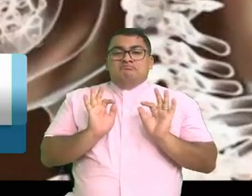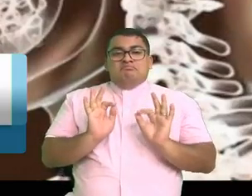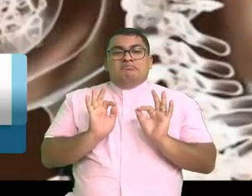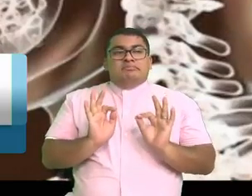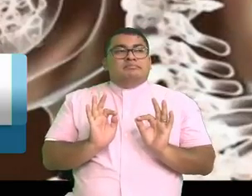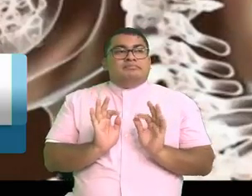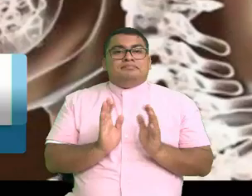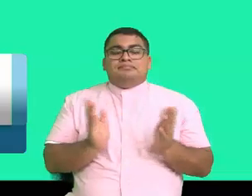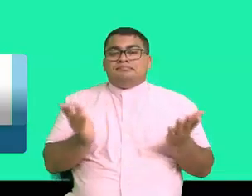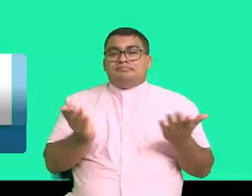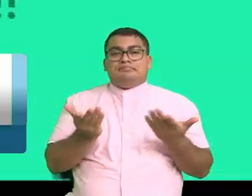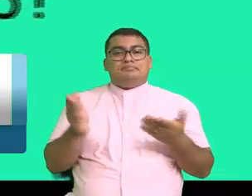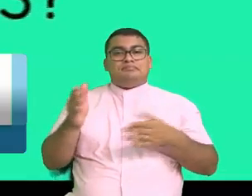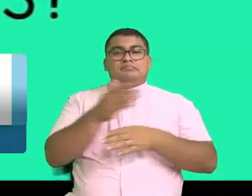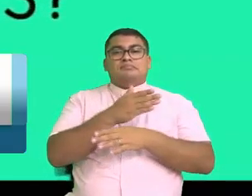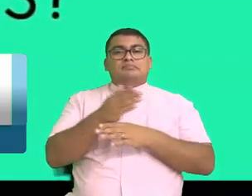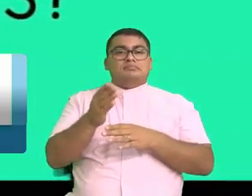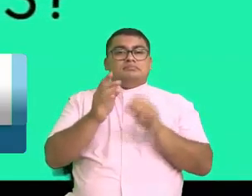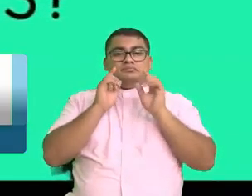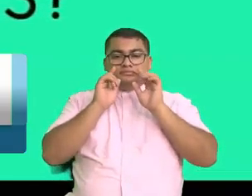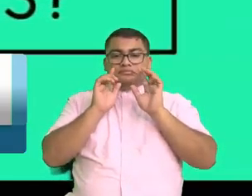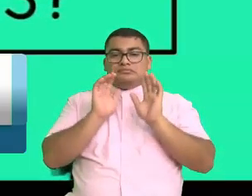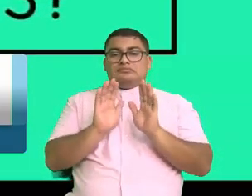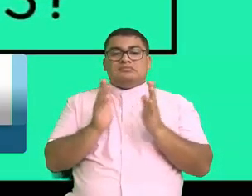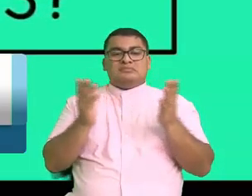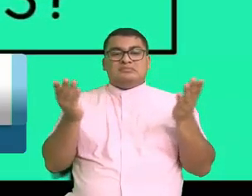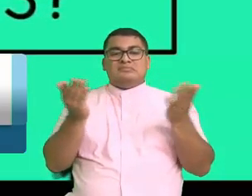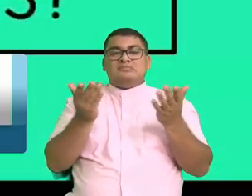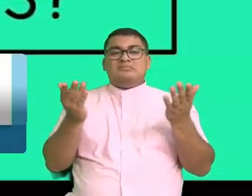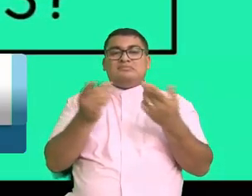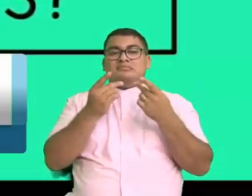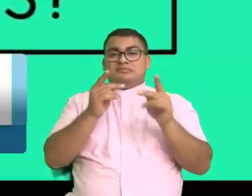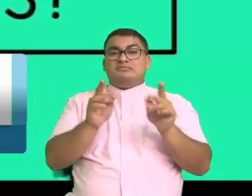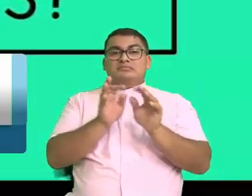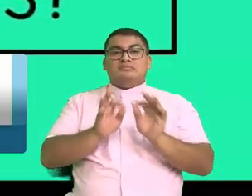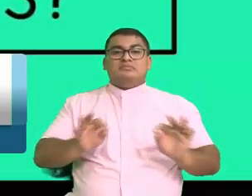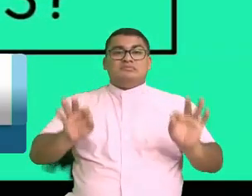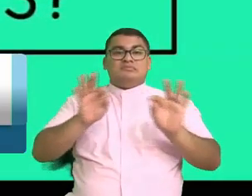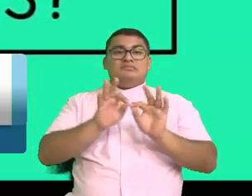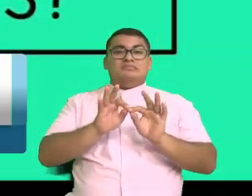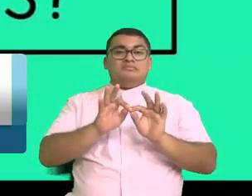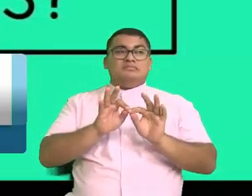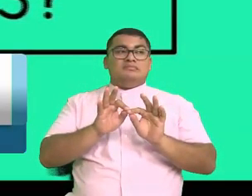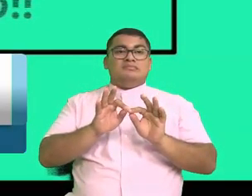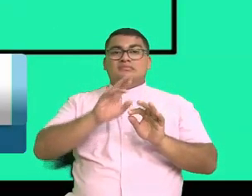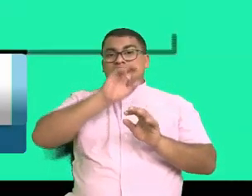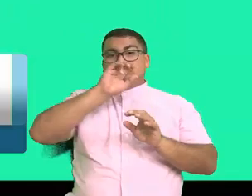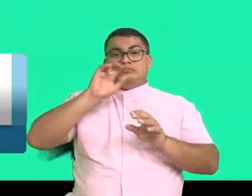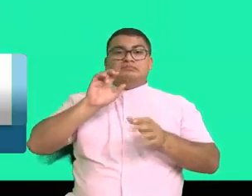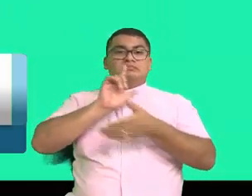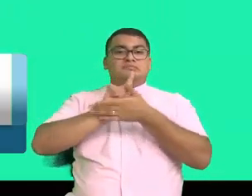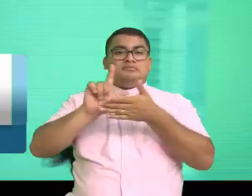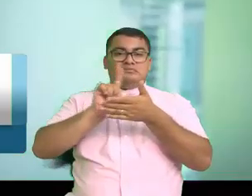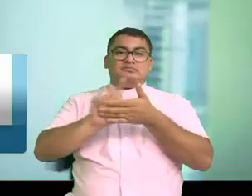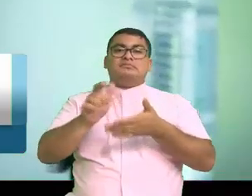Básicamente son las medidas que hay que tomar, pero lo más saludable no es llegar a esos extremos. No es llegar, es la